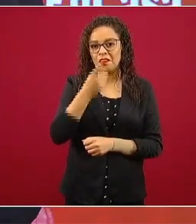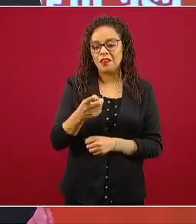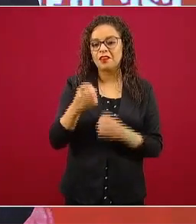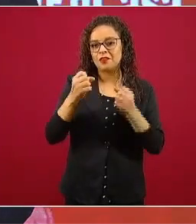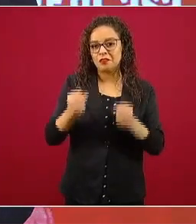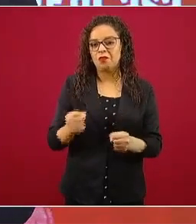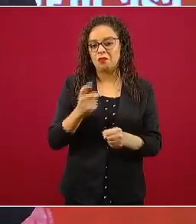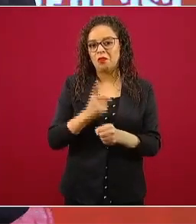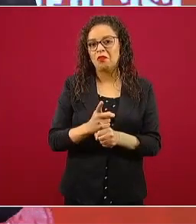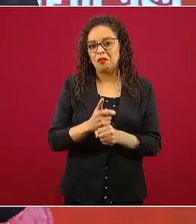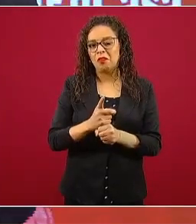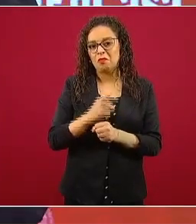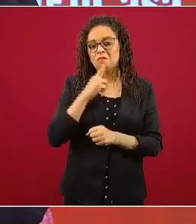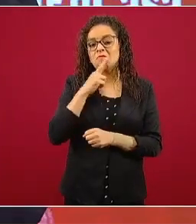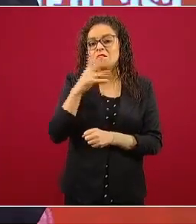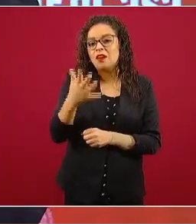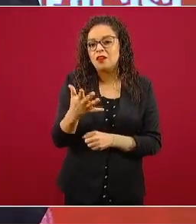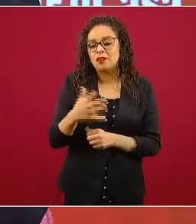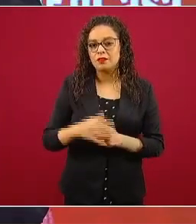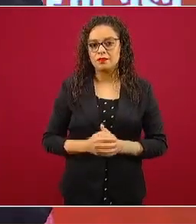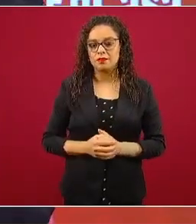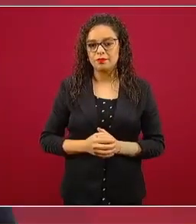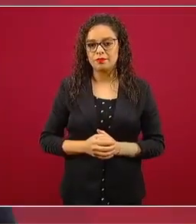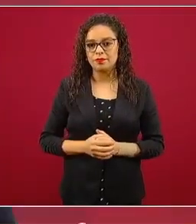mayor para que no